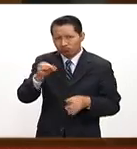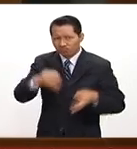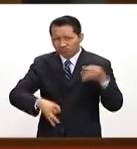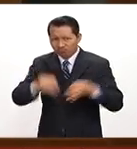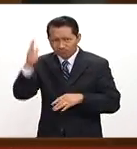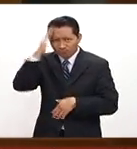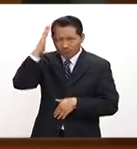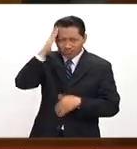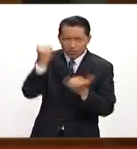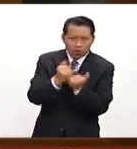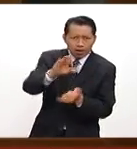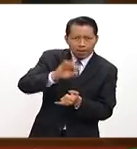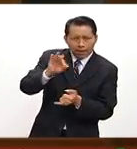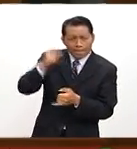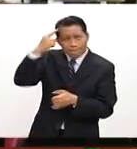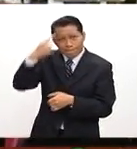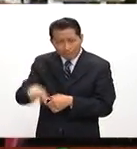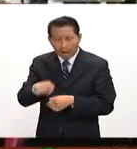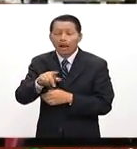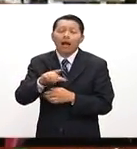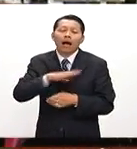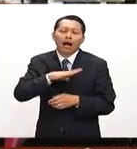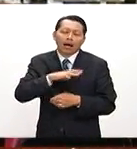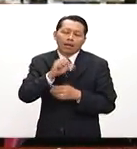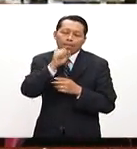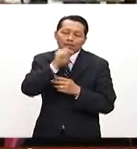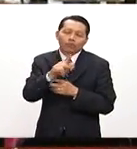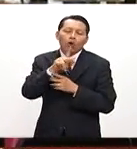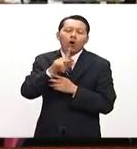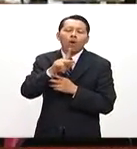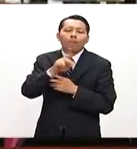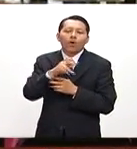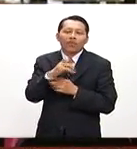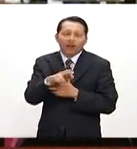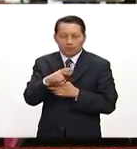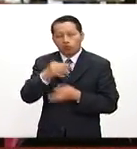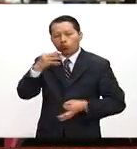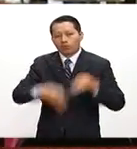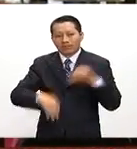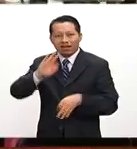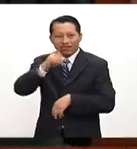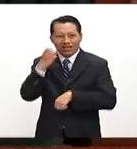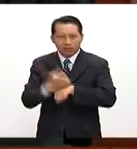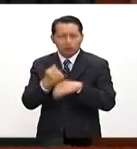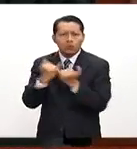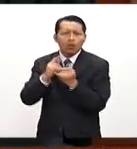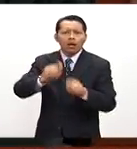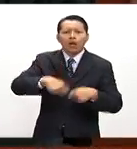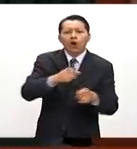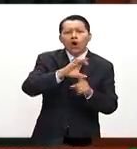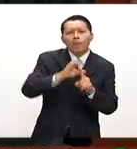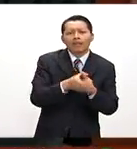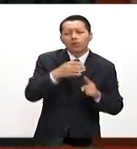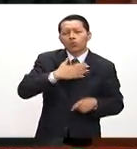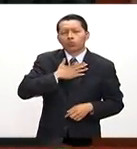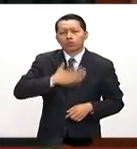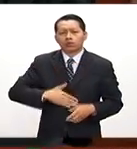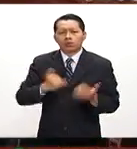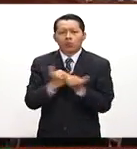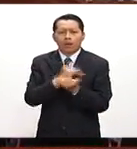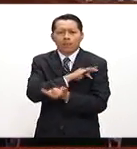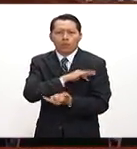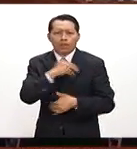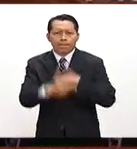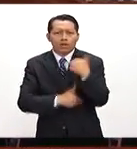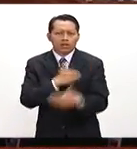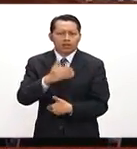Tribunal Electoral del Poder Judicial de la Federación. Las propuestas se turnaron a la Comisión de Justicia, que iniciará un procedimiento público